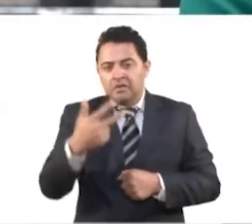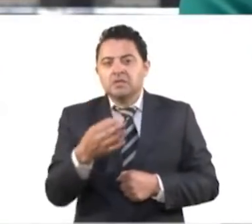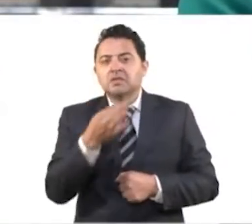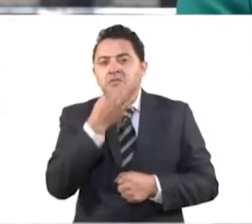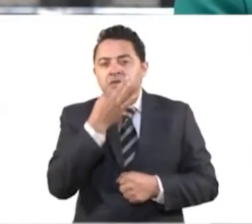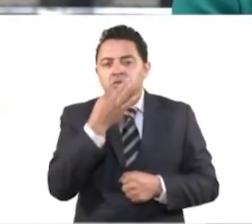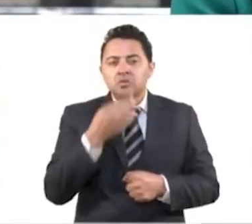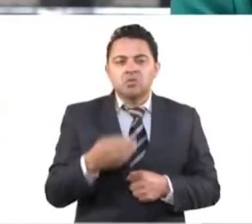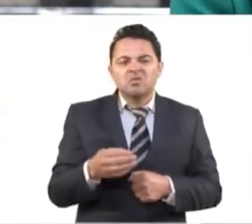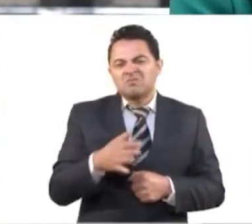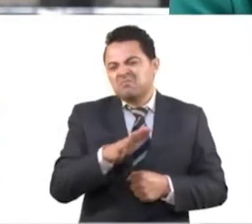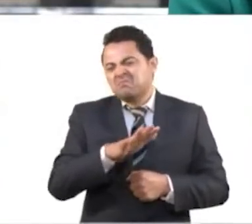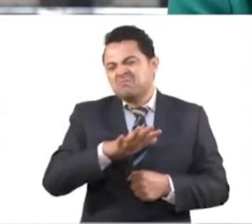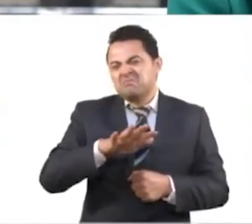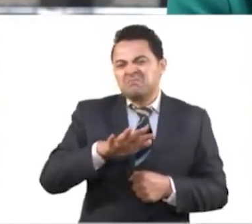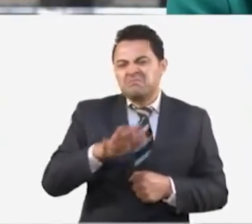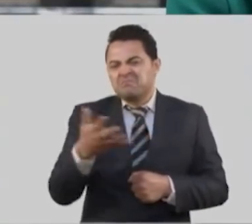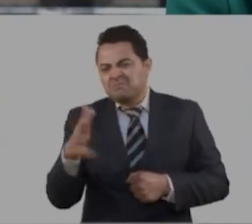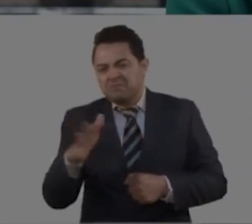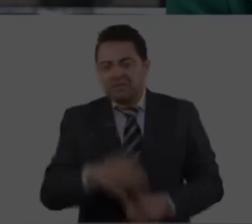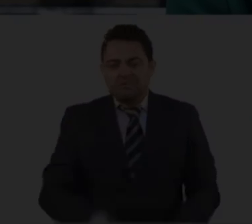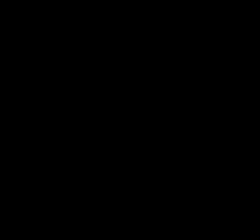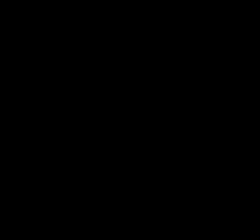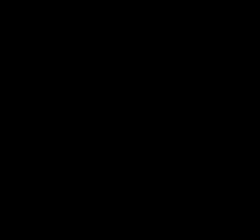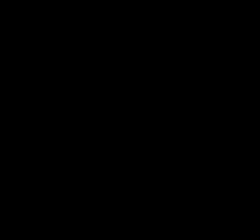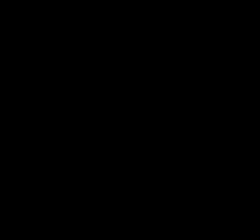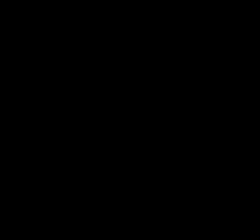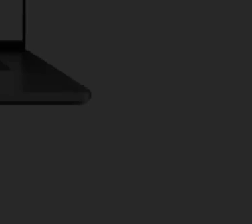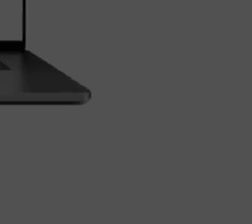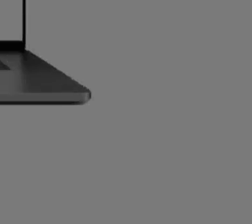13 minutos con 15 segundos.